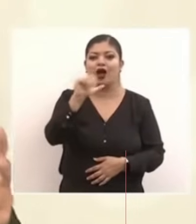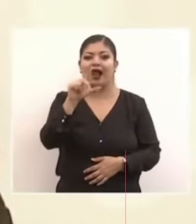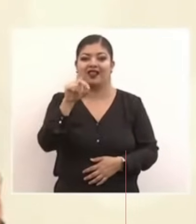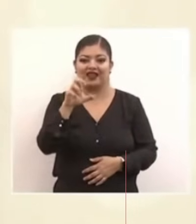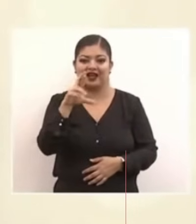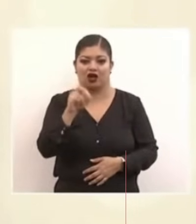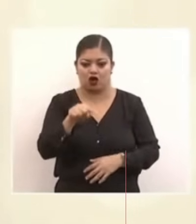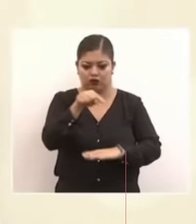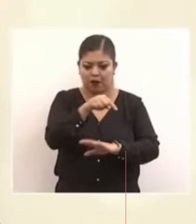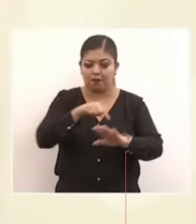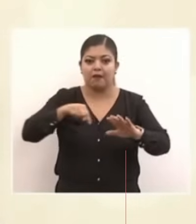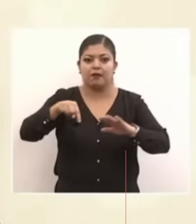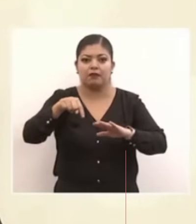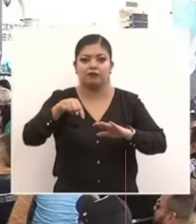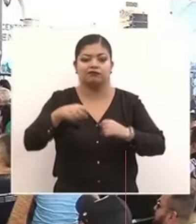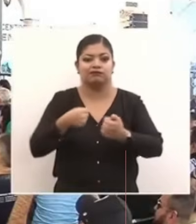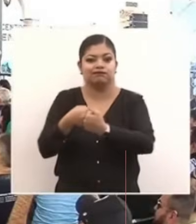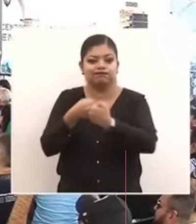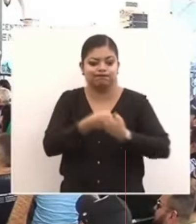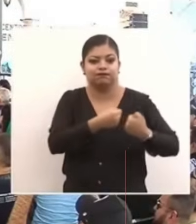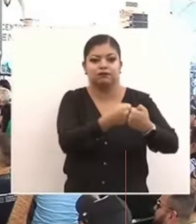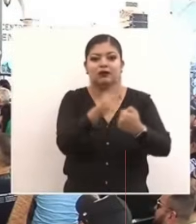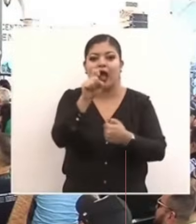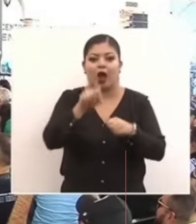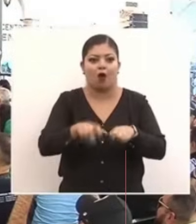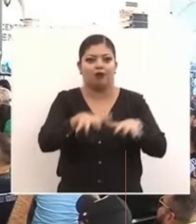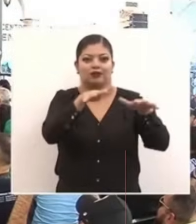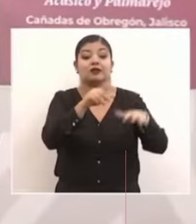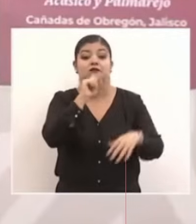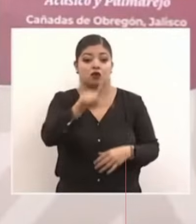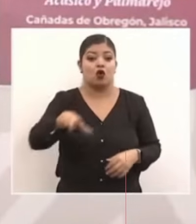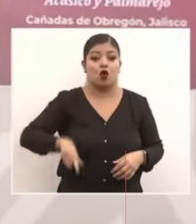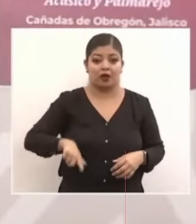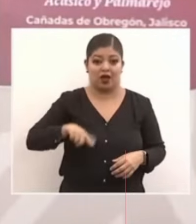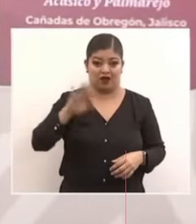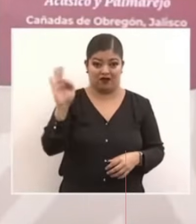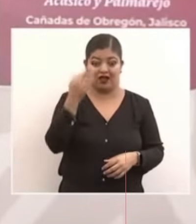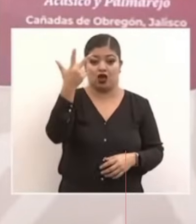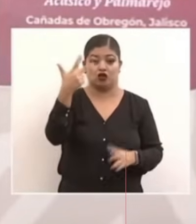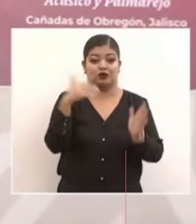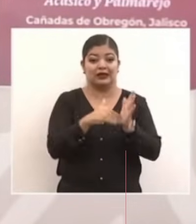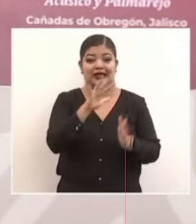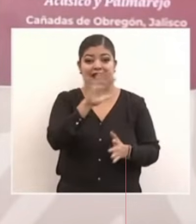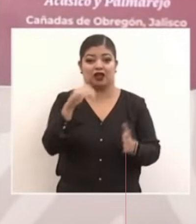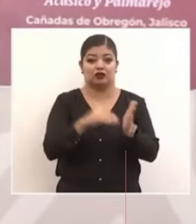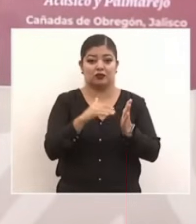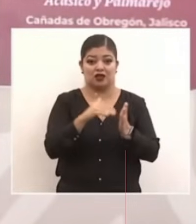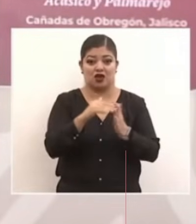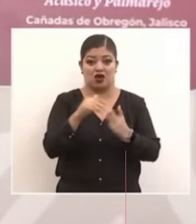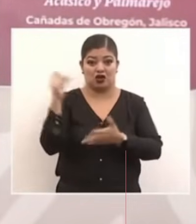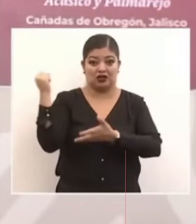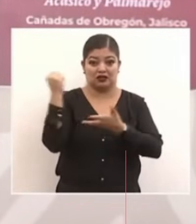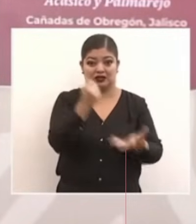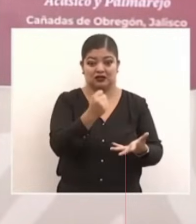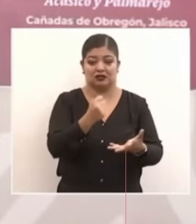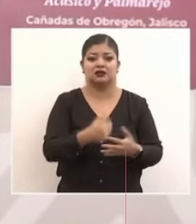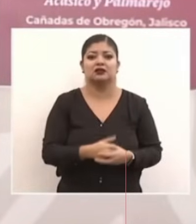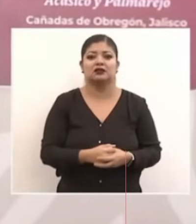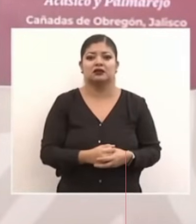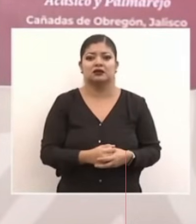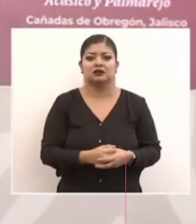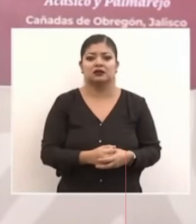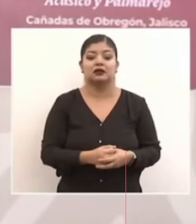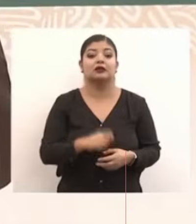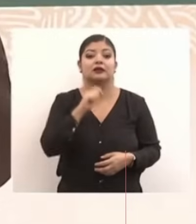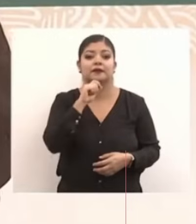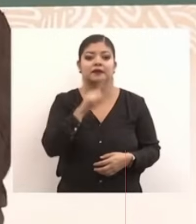parte de esta gran transformación en materia de agua. Pero así como el gobierno federal invirtió 8.500 millones de pesos en este proyecto, el gobierno de Jalisco invirtió